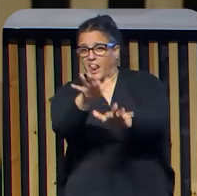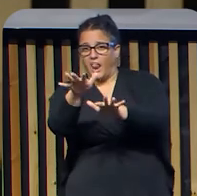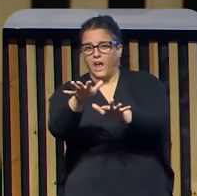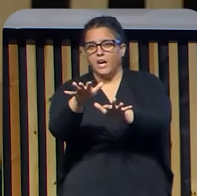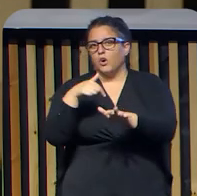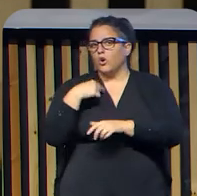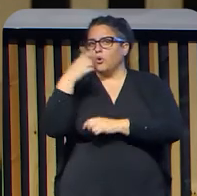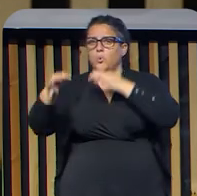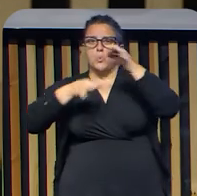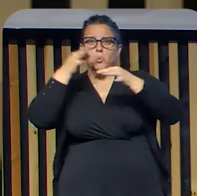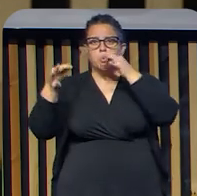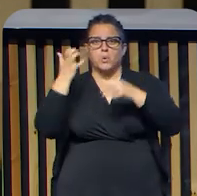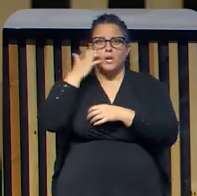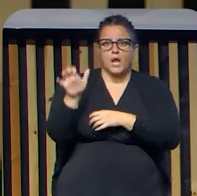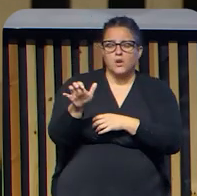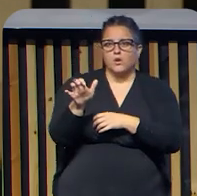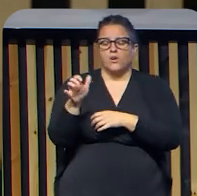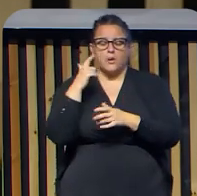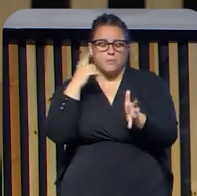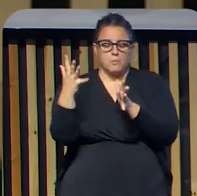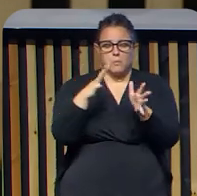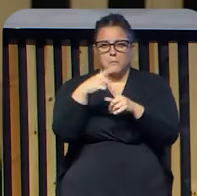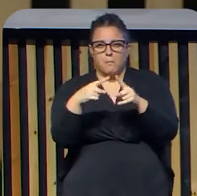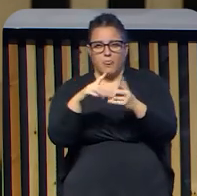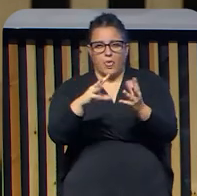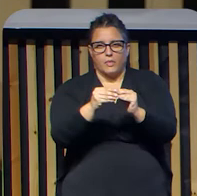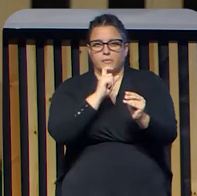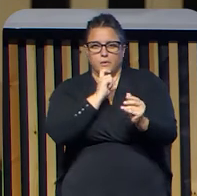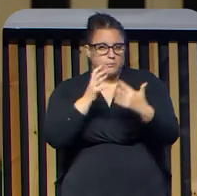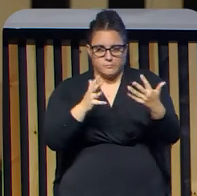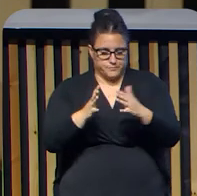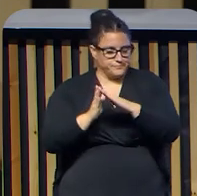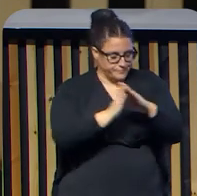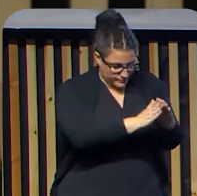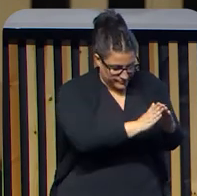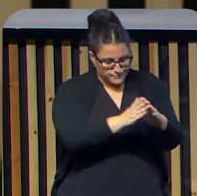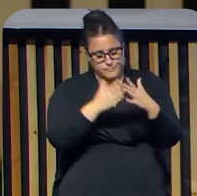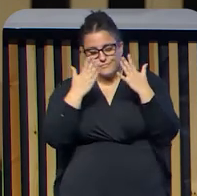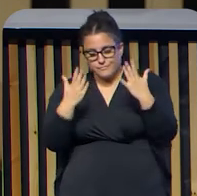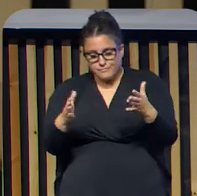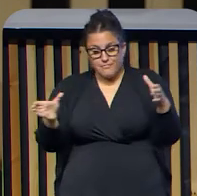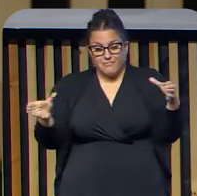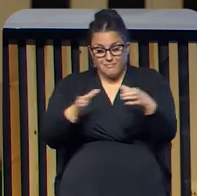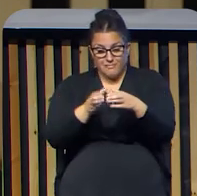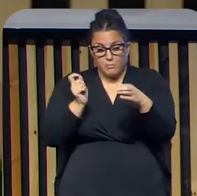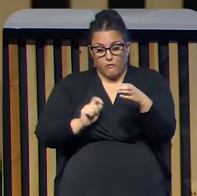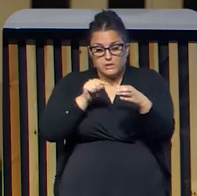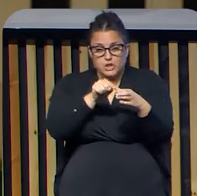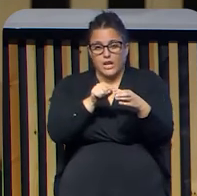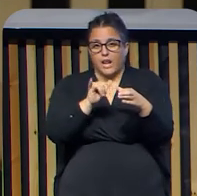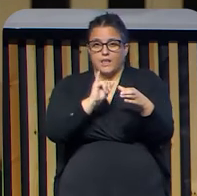cada comunidad tiene su propia terminología y sus propias rutinas Entonces tenemos una comunidad muy